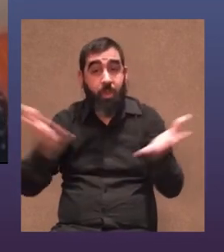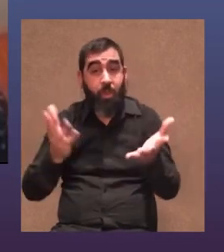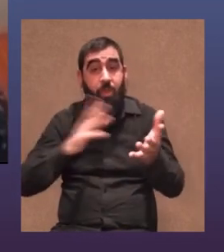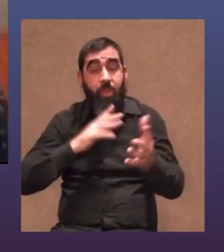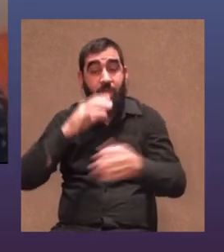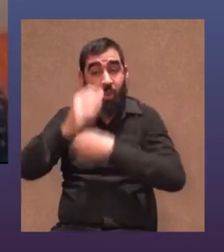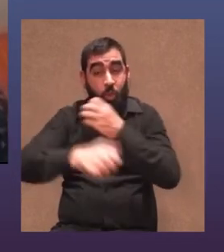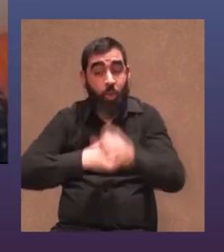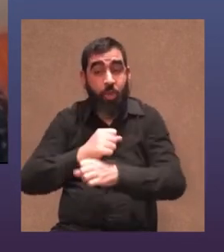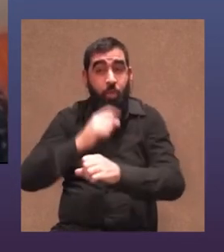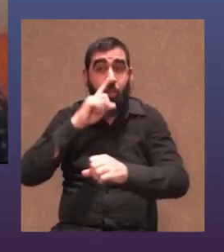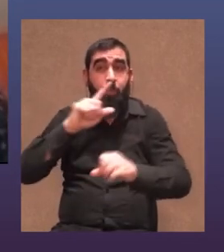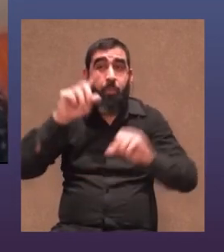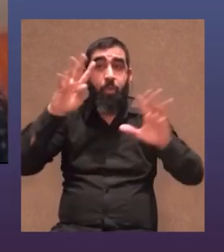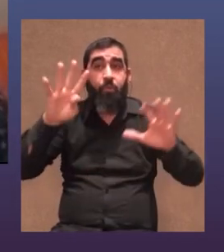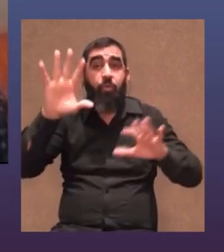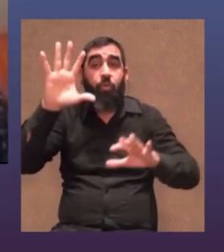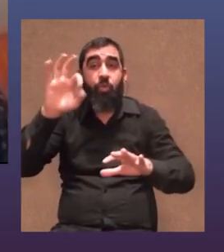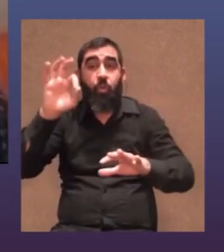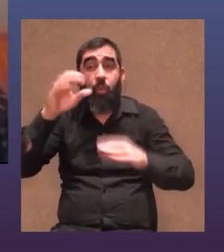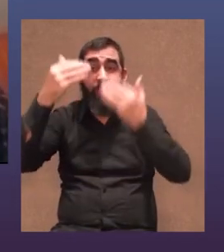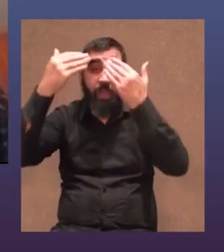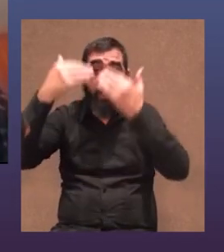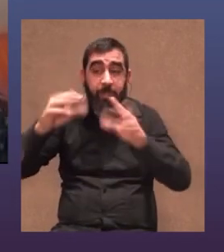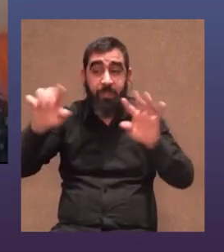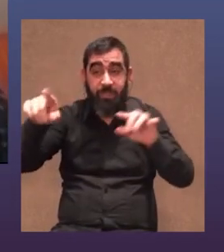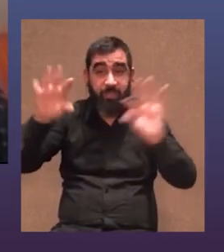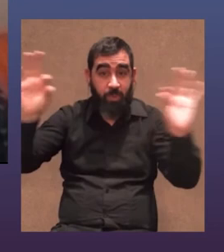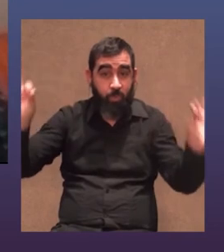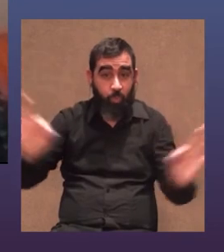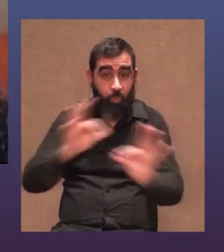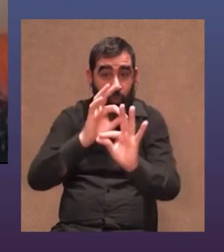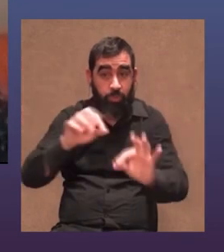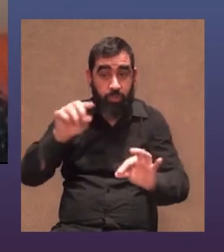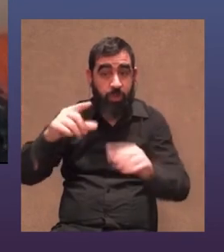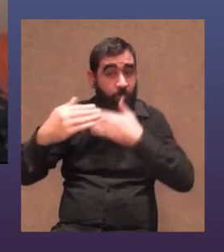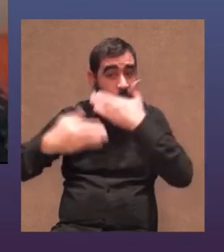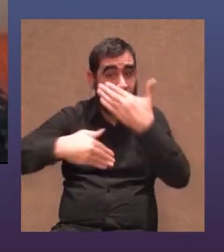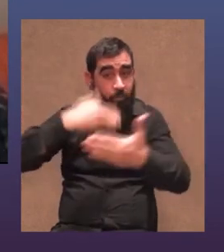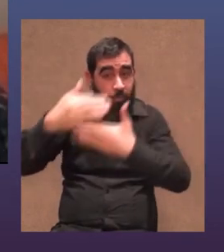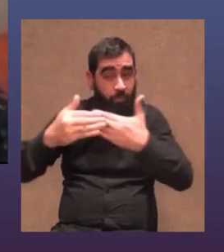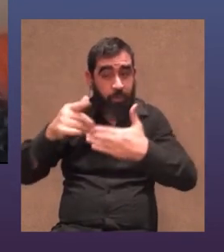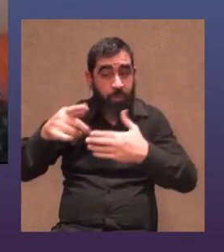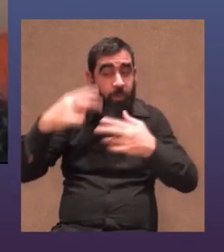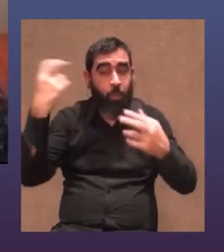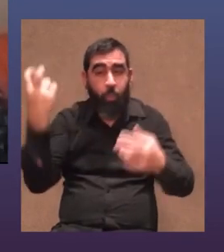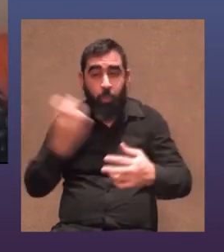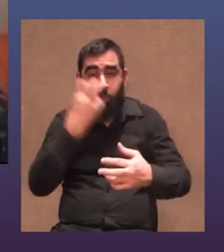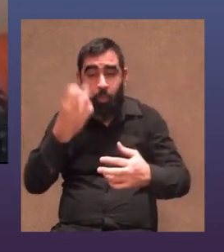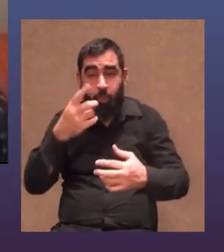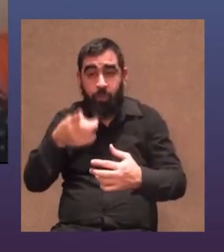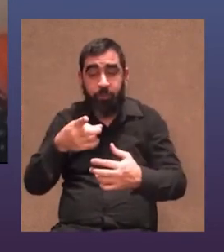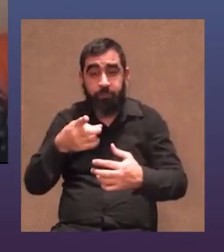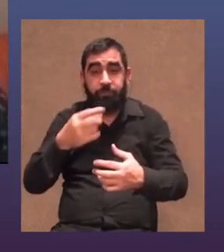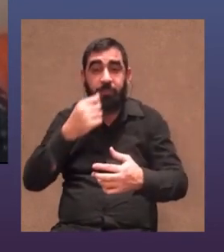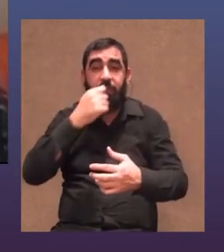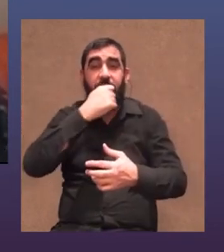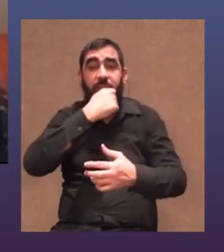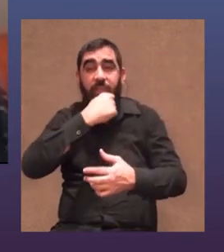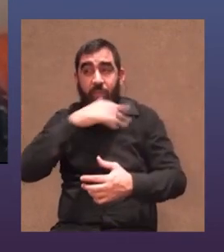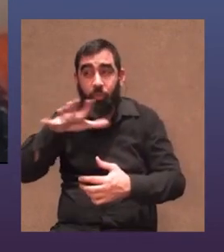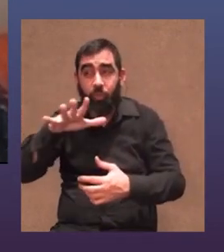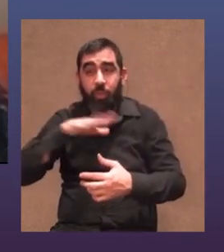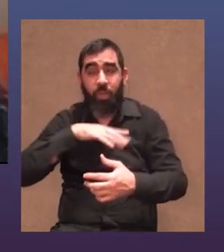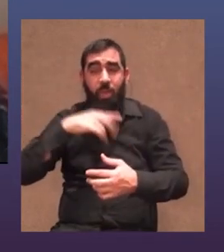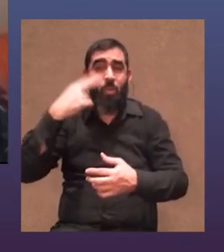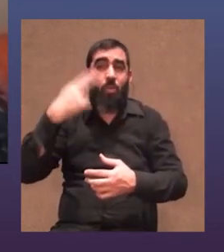década del 50, que se empezó a tocar el barroco, digamos, se empezó una búsqueda, en realidad, en términos historicistas, no